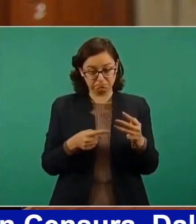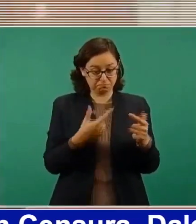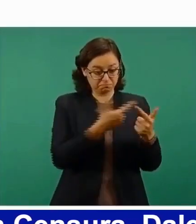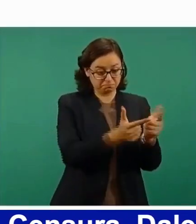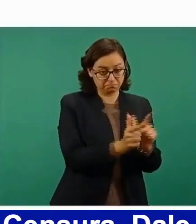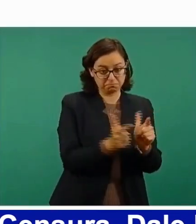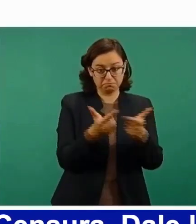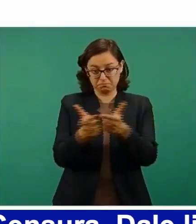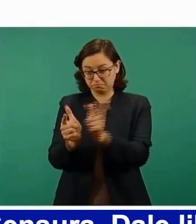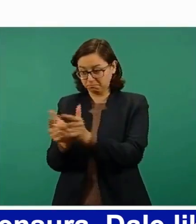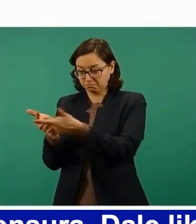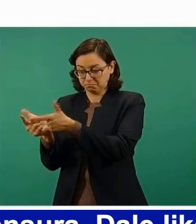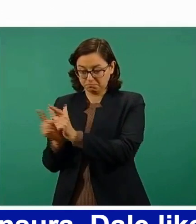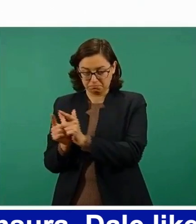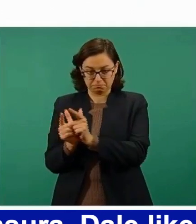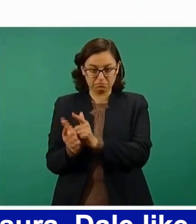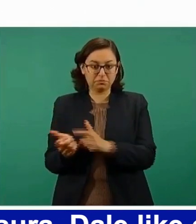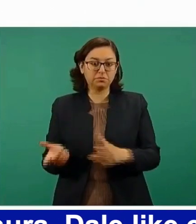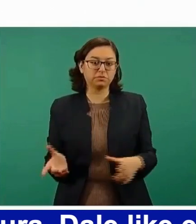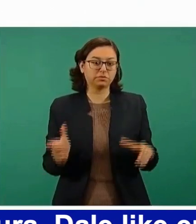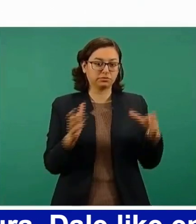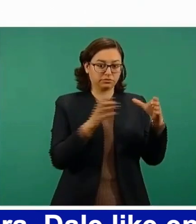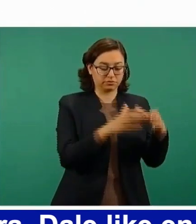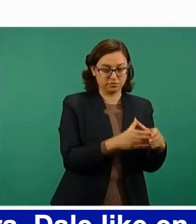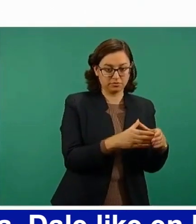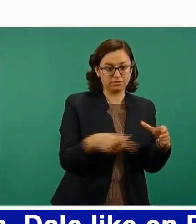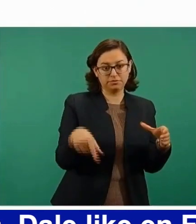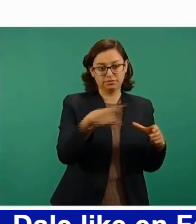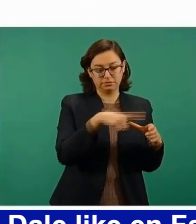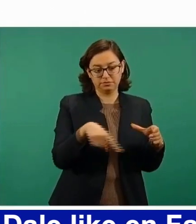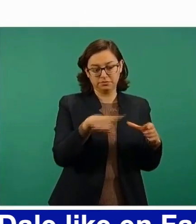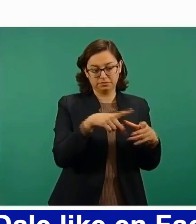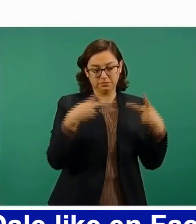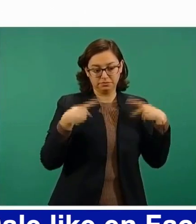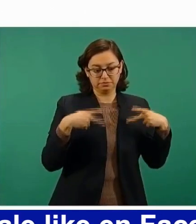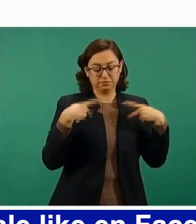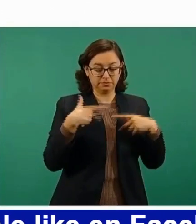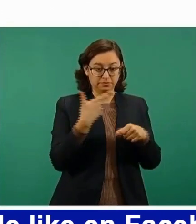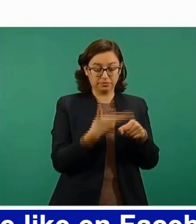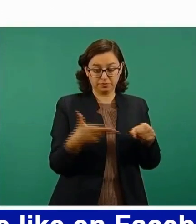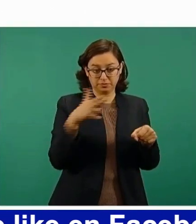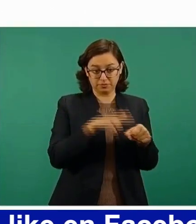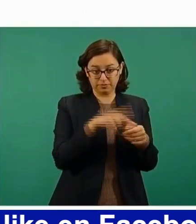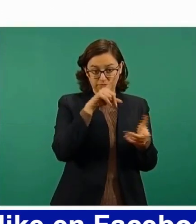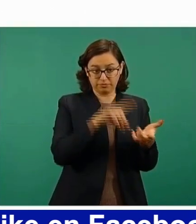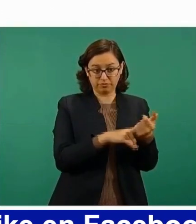tablas, tenemos de atención al personal de salud, a la vacunación en